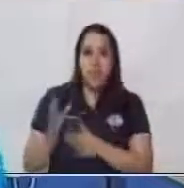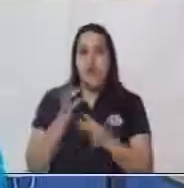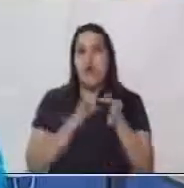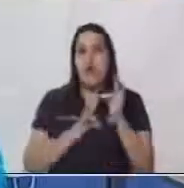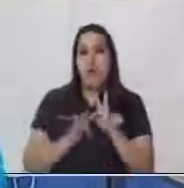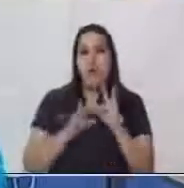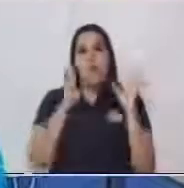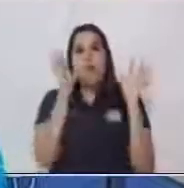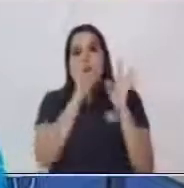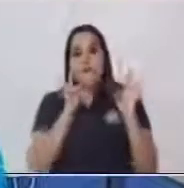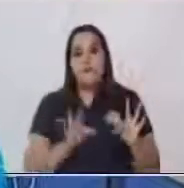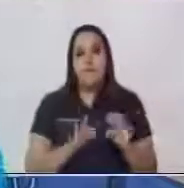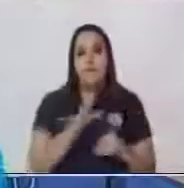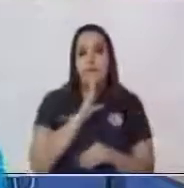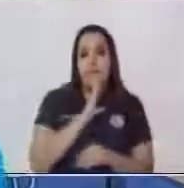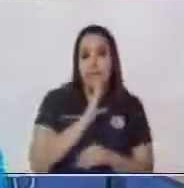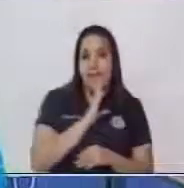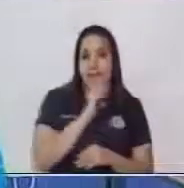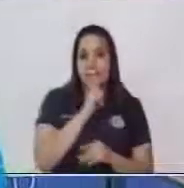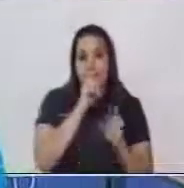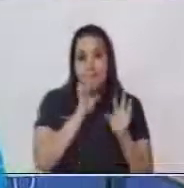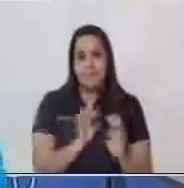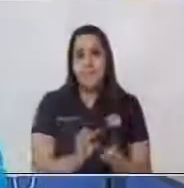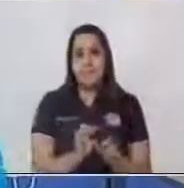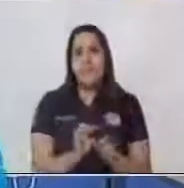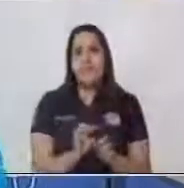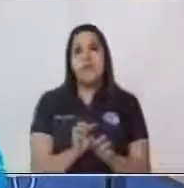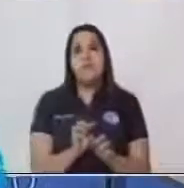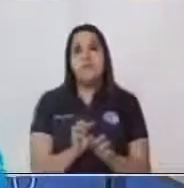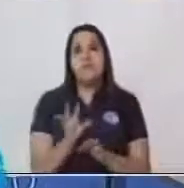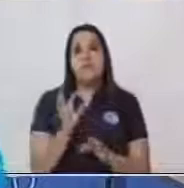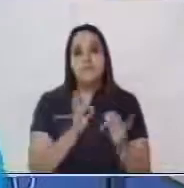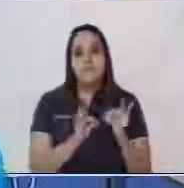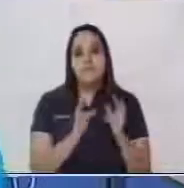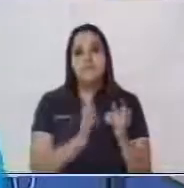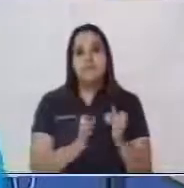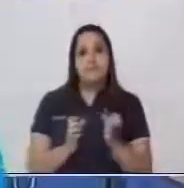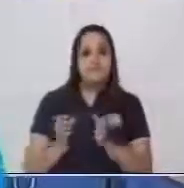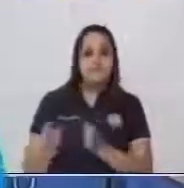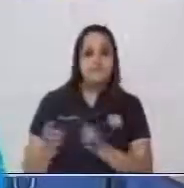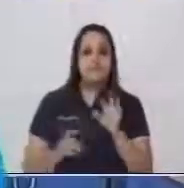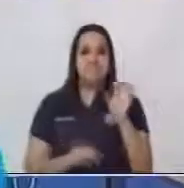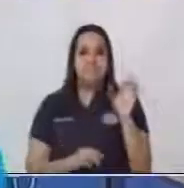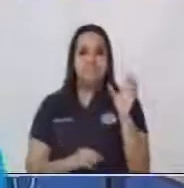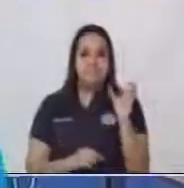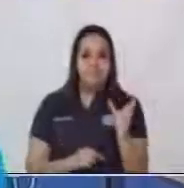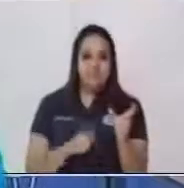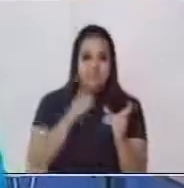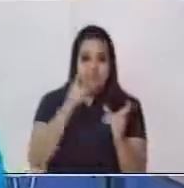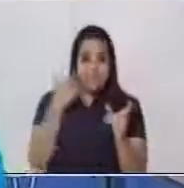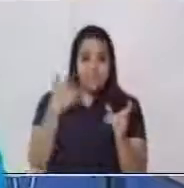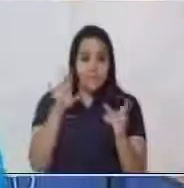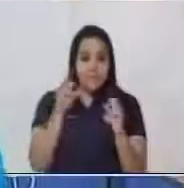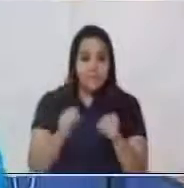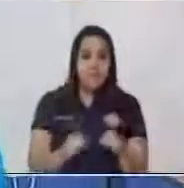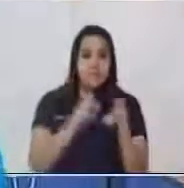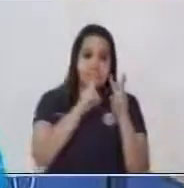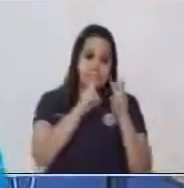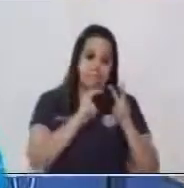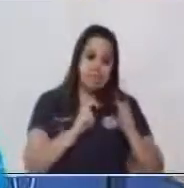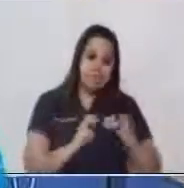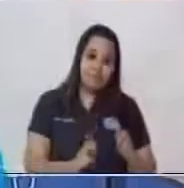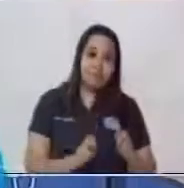6 tipos de oraciones, y según la estructura del predicado, que ya pudiste analizar, que como base tenemos